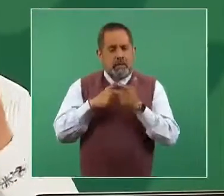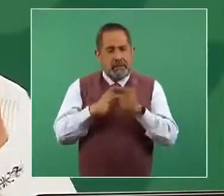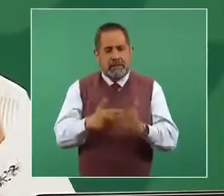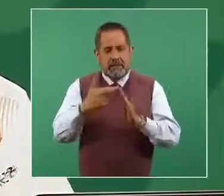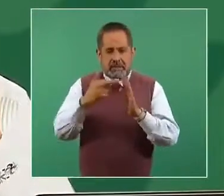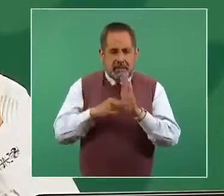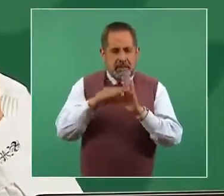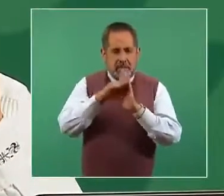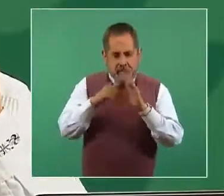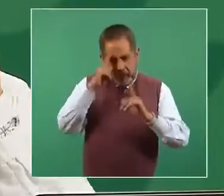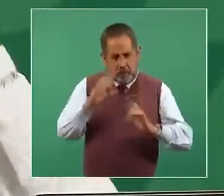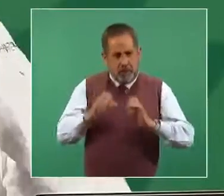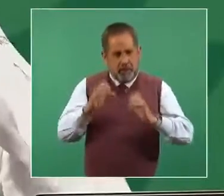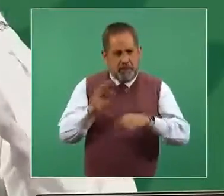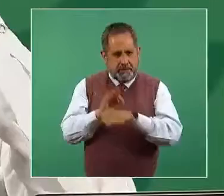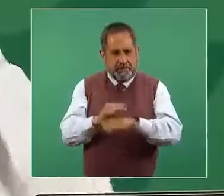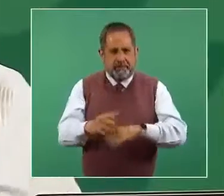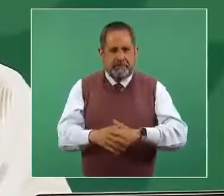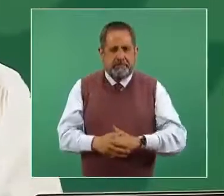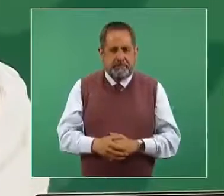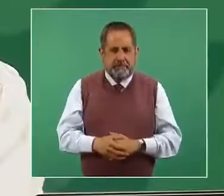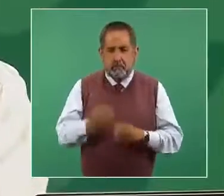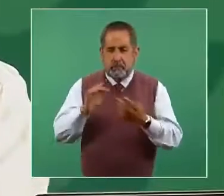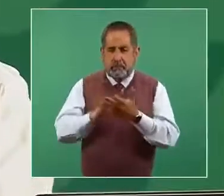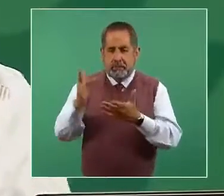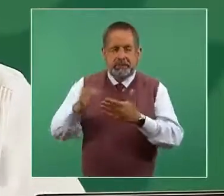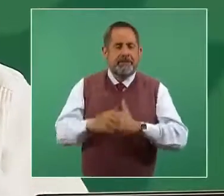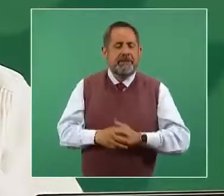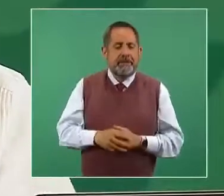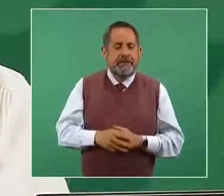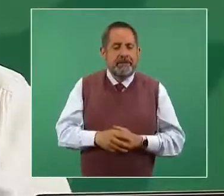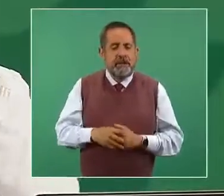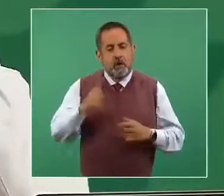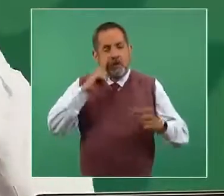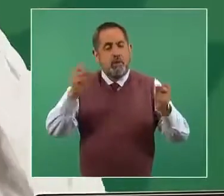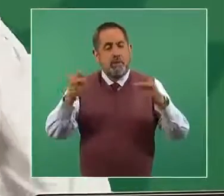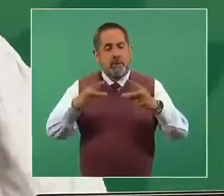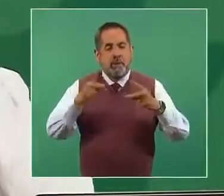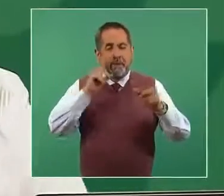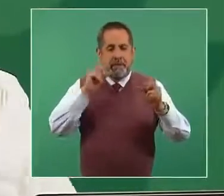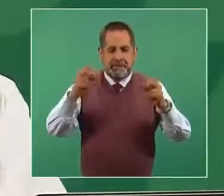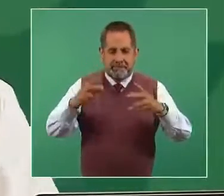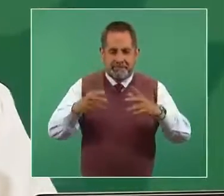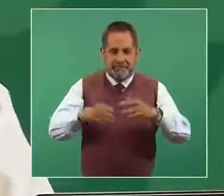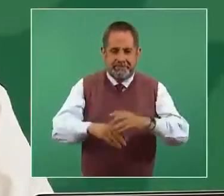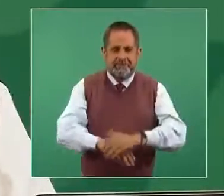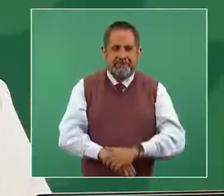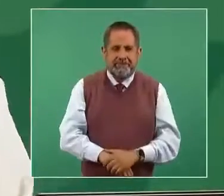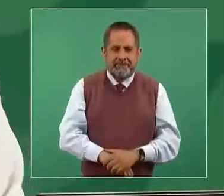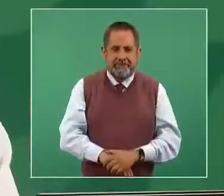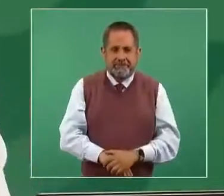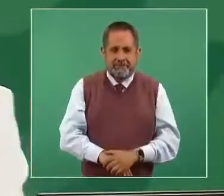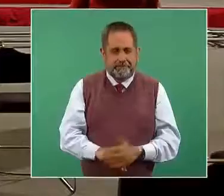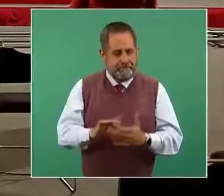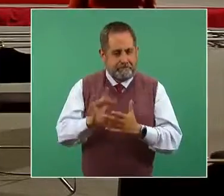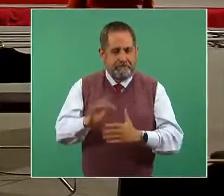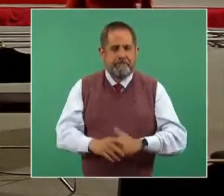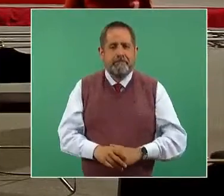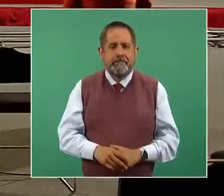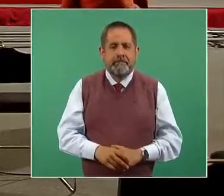medidas de precaución y protección. Muchas gracias y nos vemos mañana. Gracias.